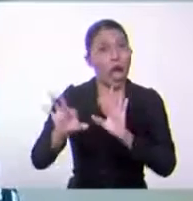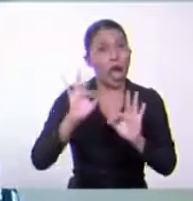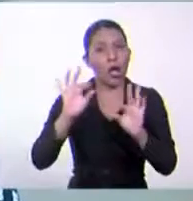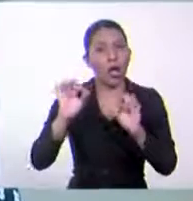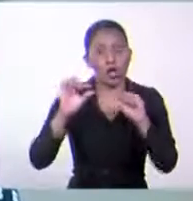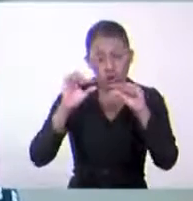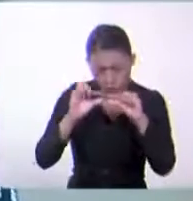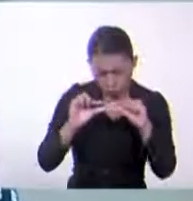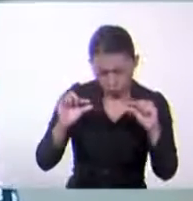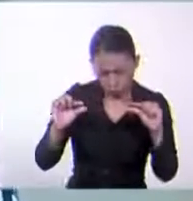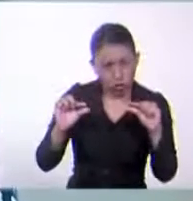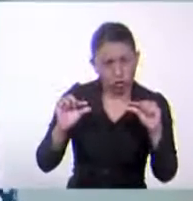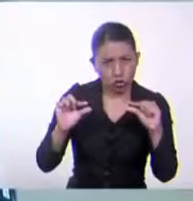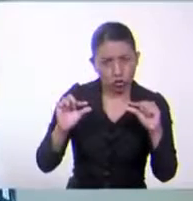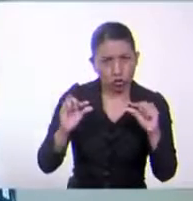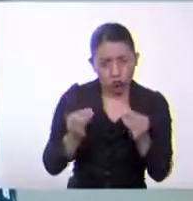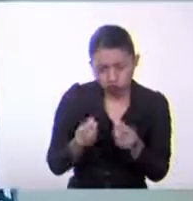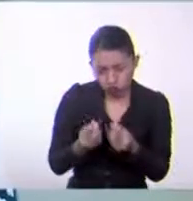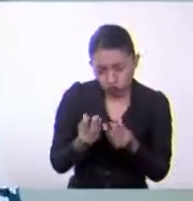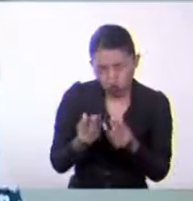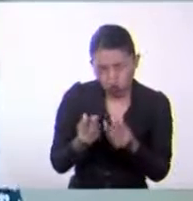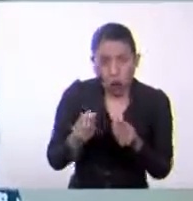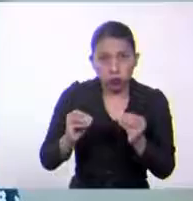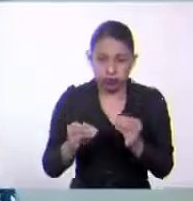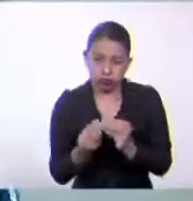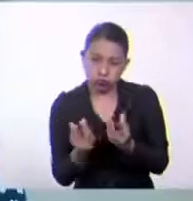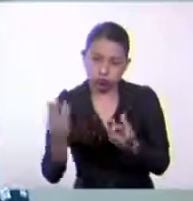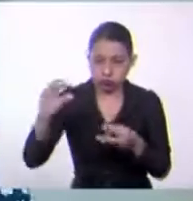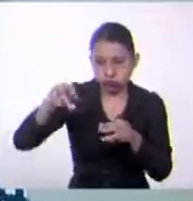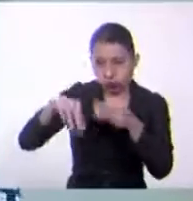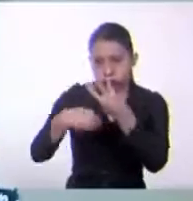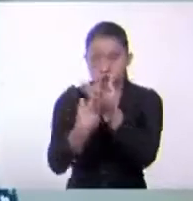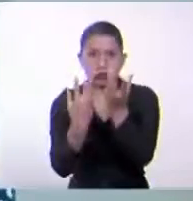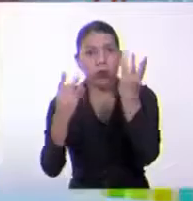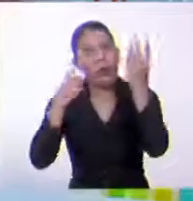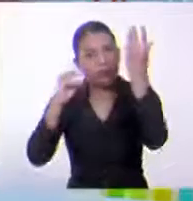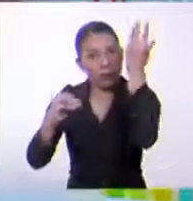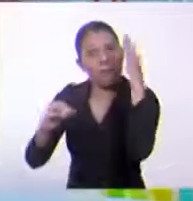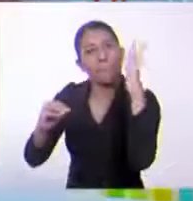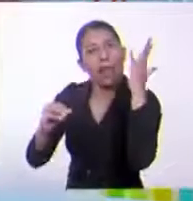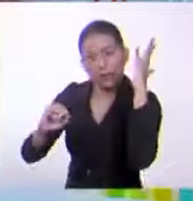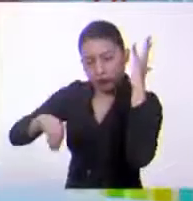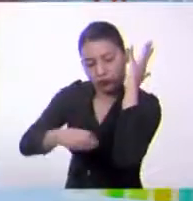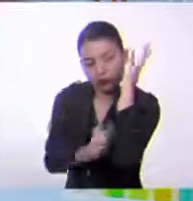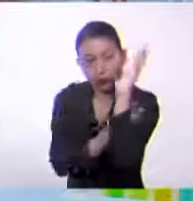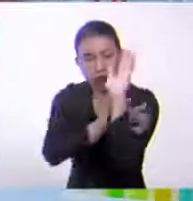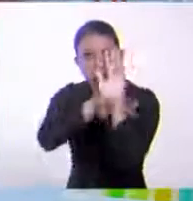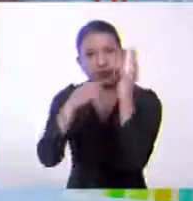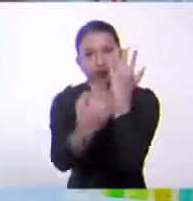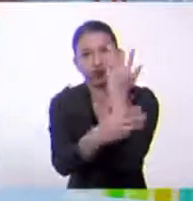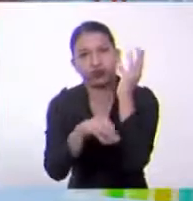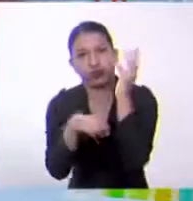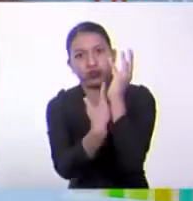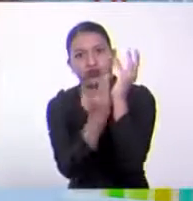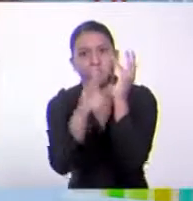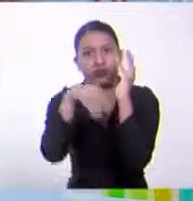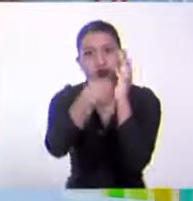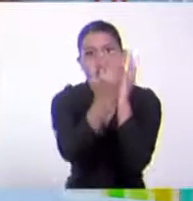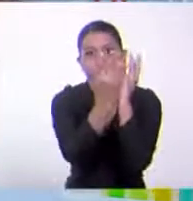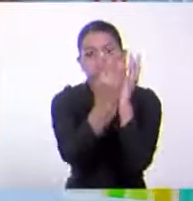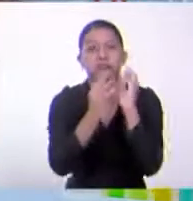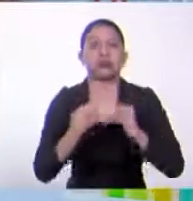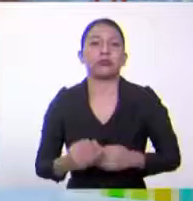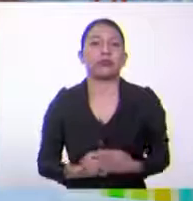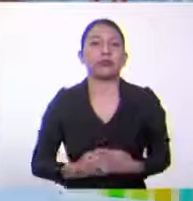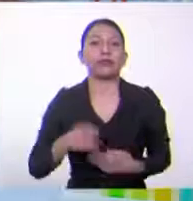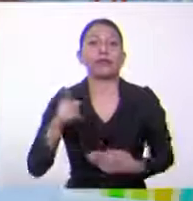las hierbas y también son trepadoras. Pero entonces, ¿qué las diferencia? Bueno, pues las plantas carnívoras tienden